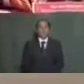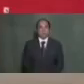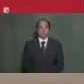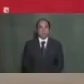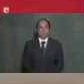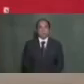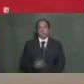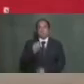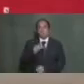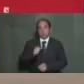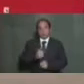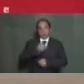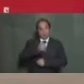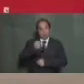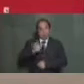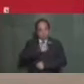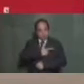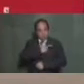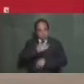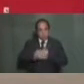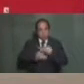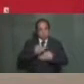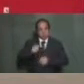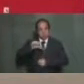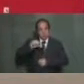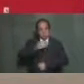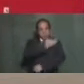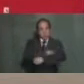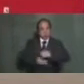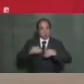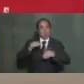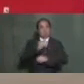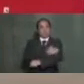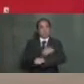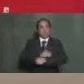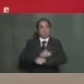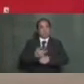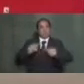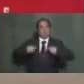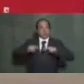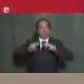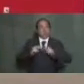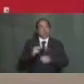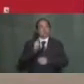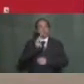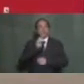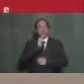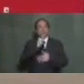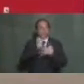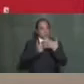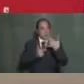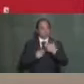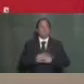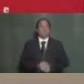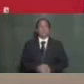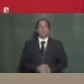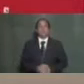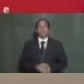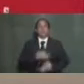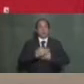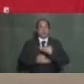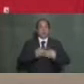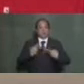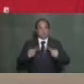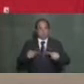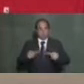Del mismo modo, saludamos con mucho gusto a todos los que esta tarde nos acompañan, a los representantes de medios de comunicación y a